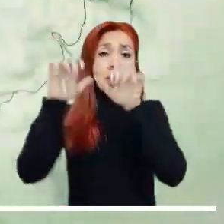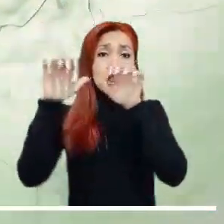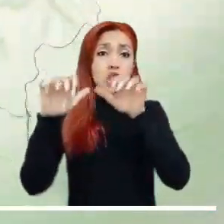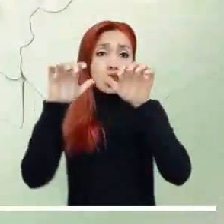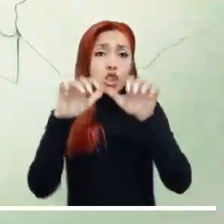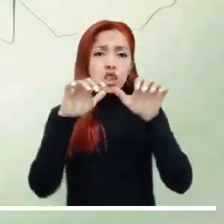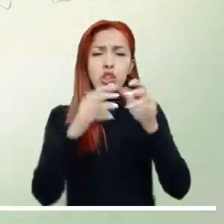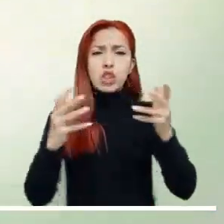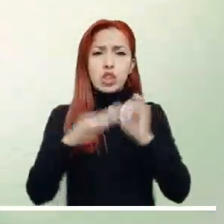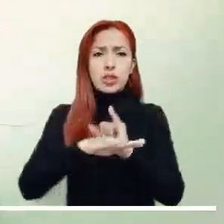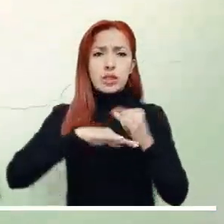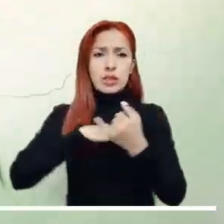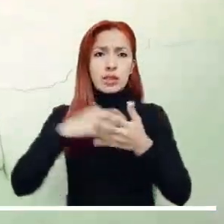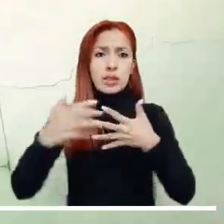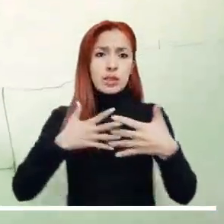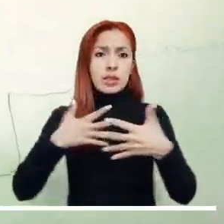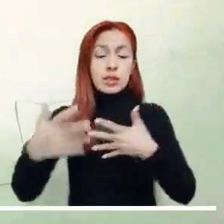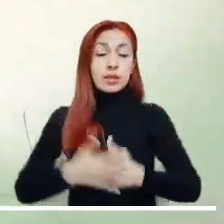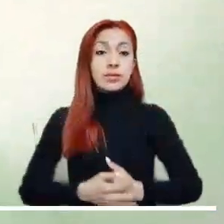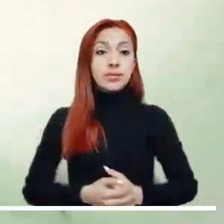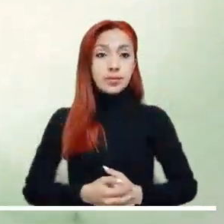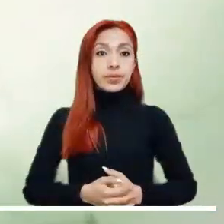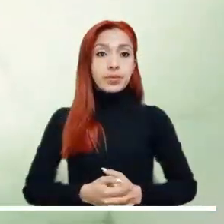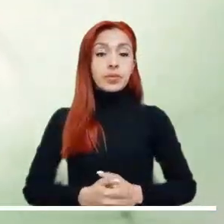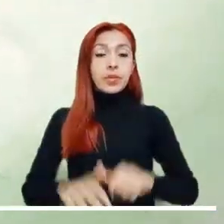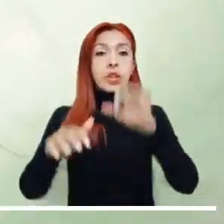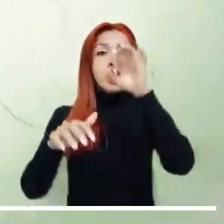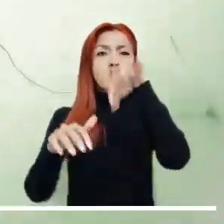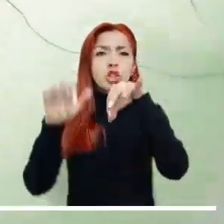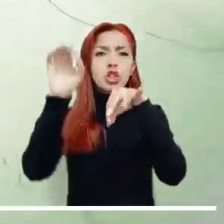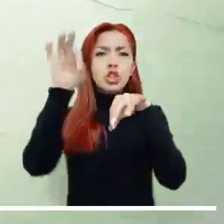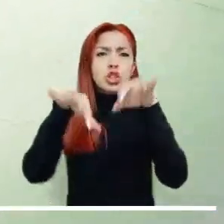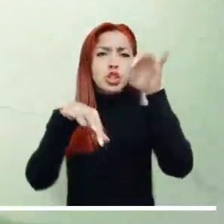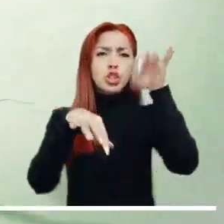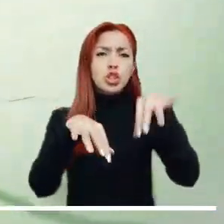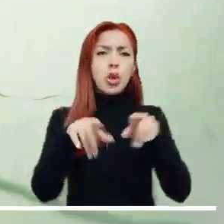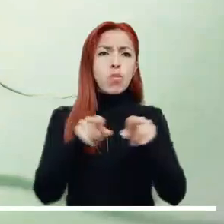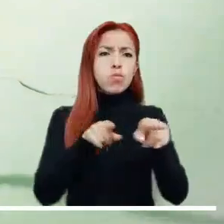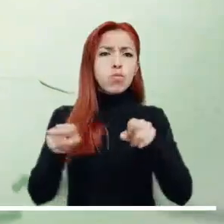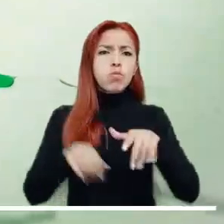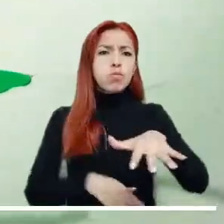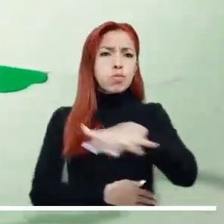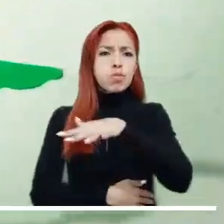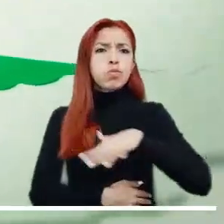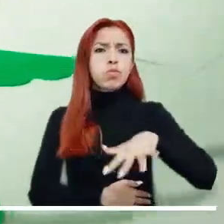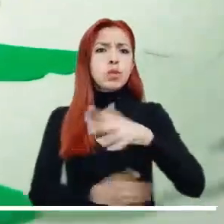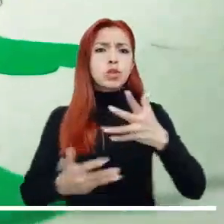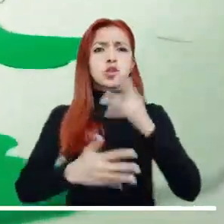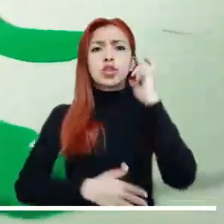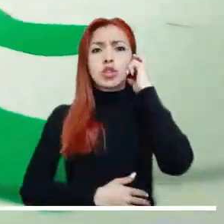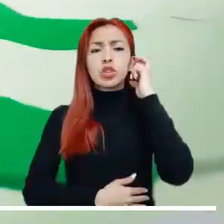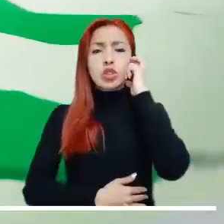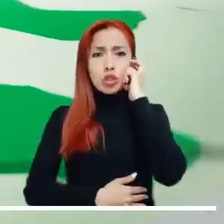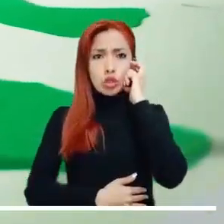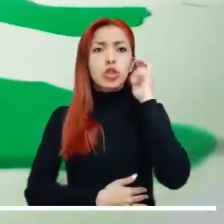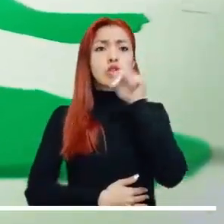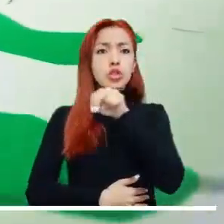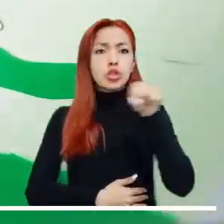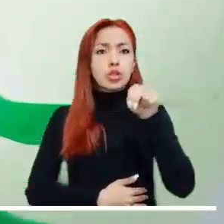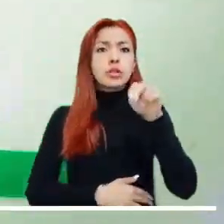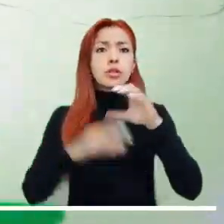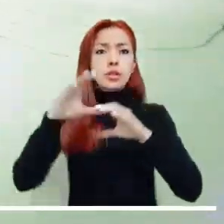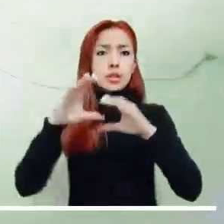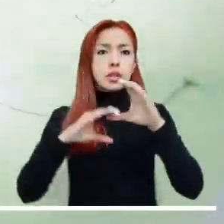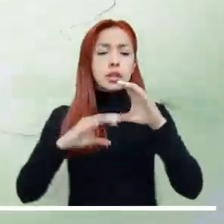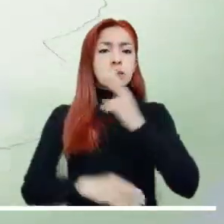alta. Algunas lloviznas se pronostican en zonas puntuales o aisladas de Chocó y el norte de Cauca y de Valle